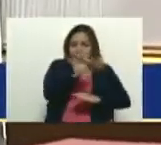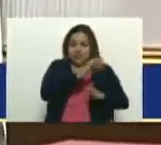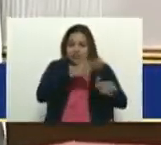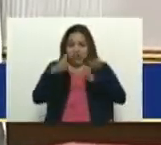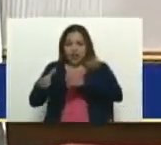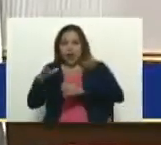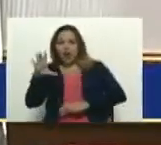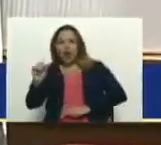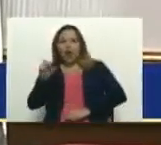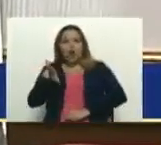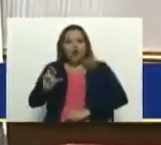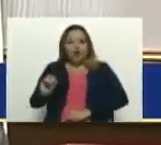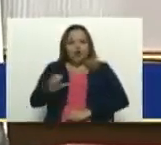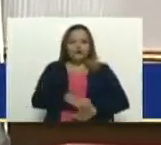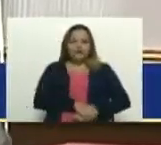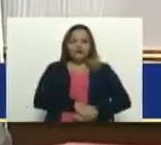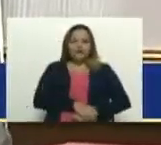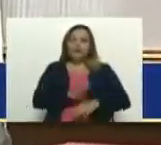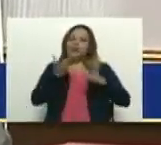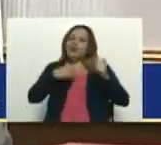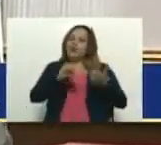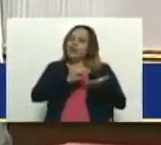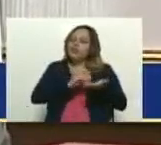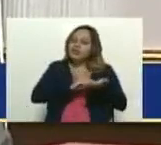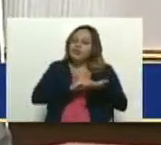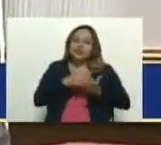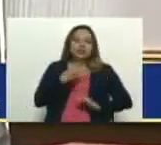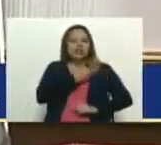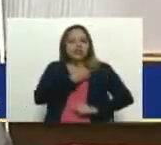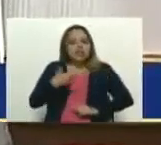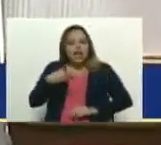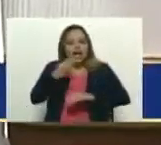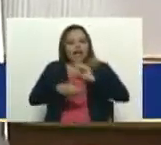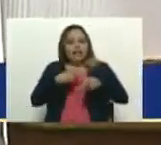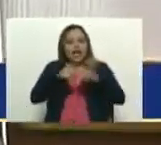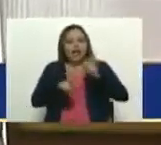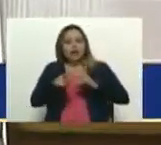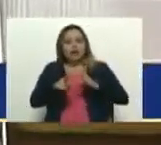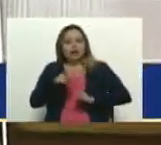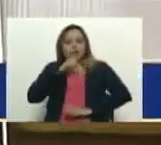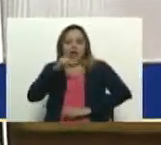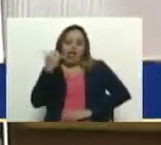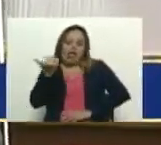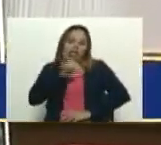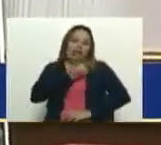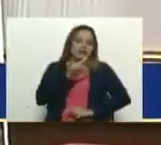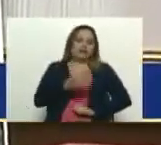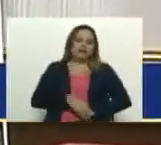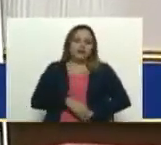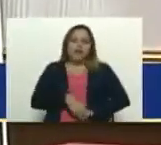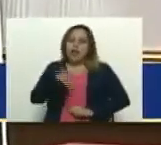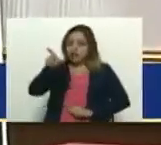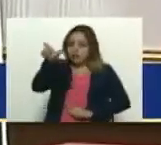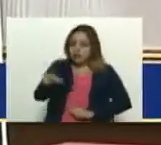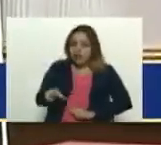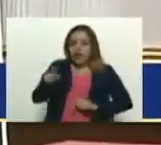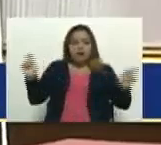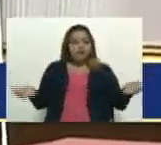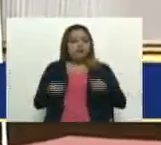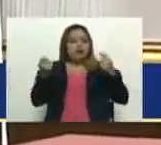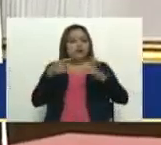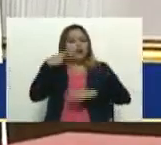Coro. ¿Cuántas veces no intentaron actuar en contra de Alí Primera? Era un activista político también, de primera